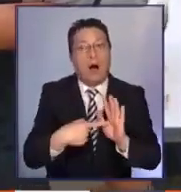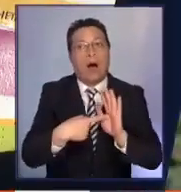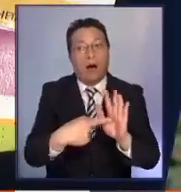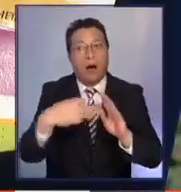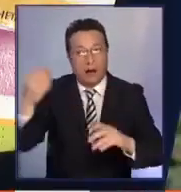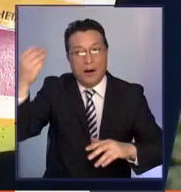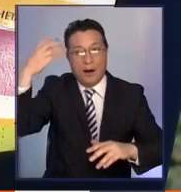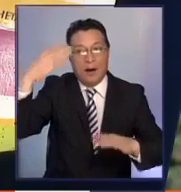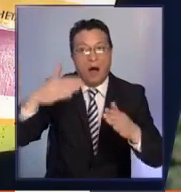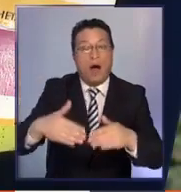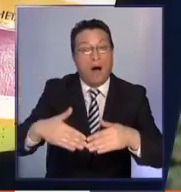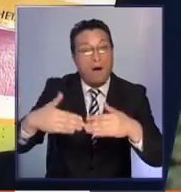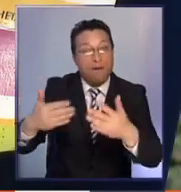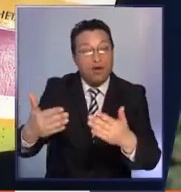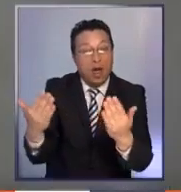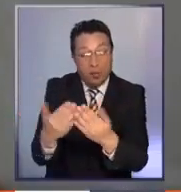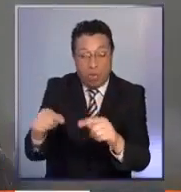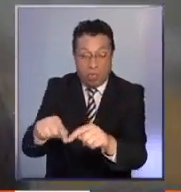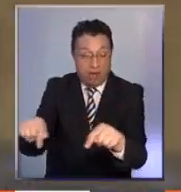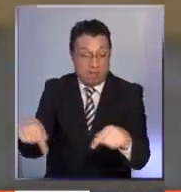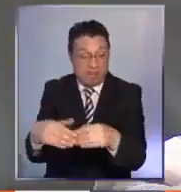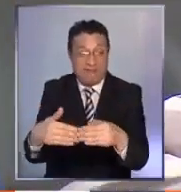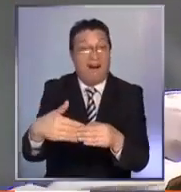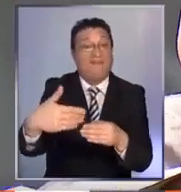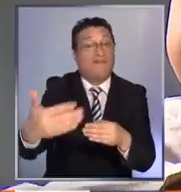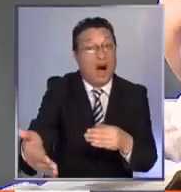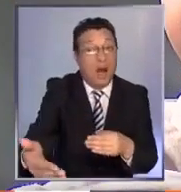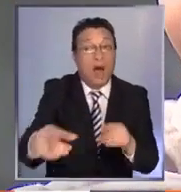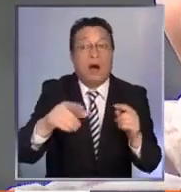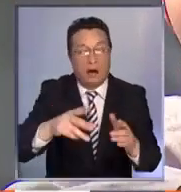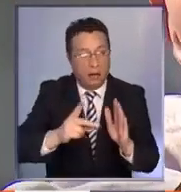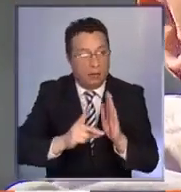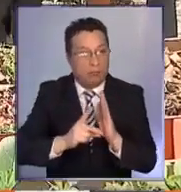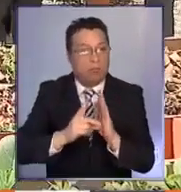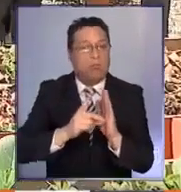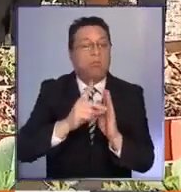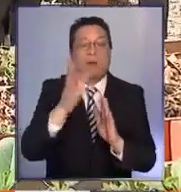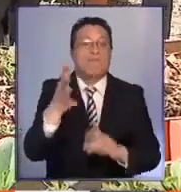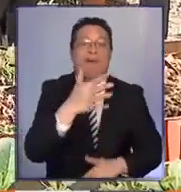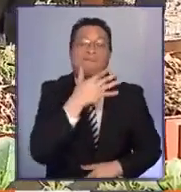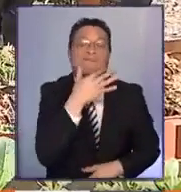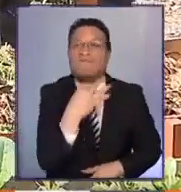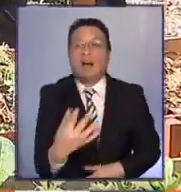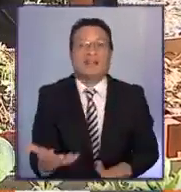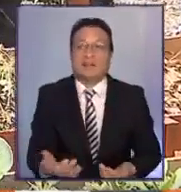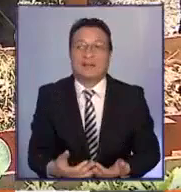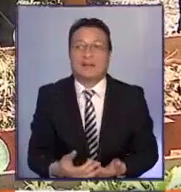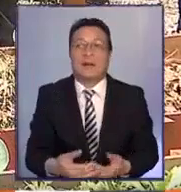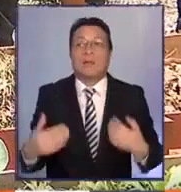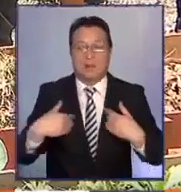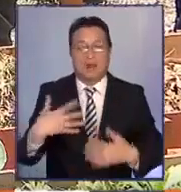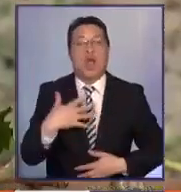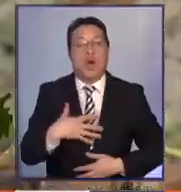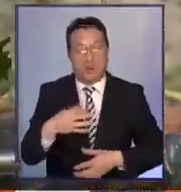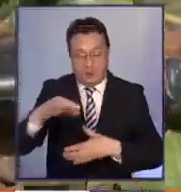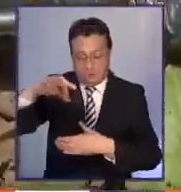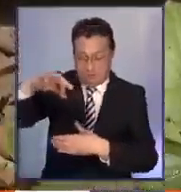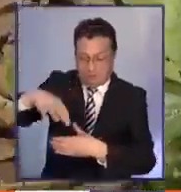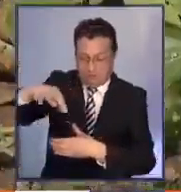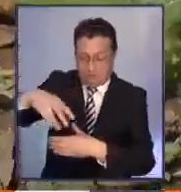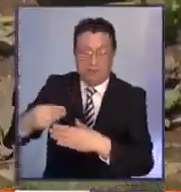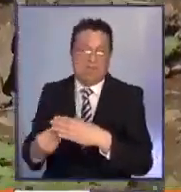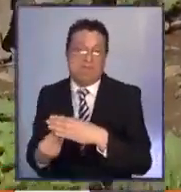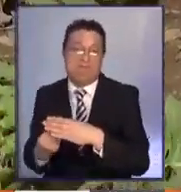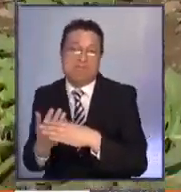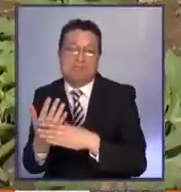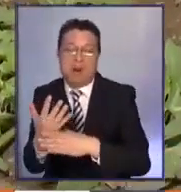aprendizaje fuera de las cuatro paredes de una sala de clases se desarrolla con mayor facilidad. A mí me gusta plantar las